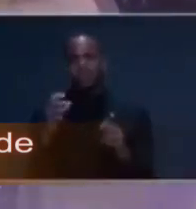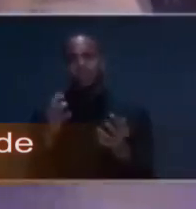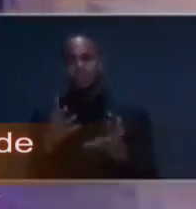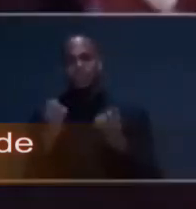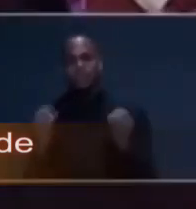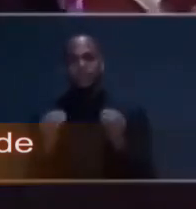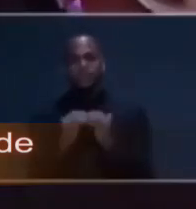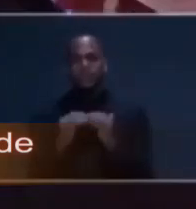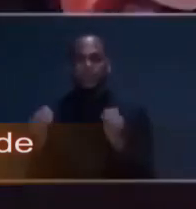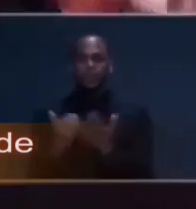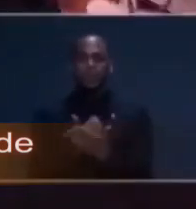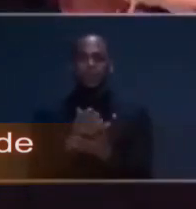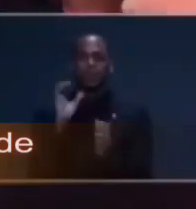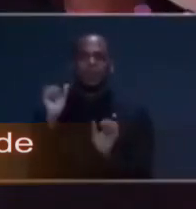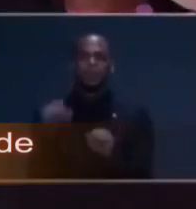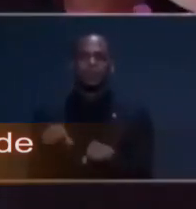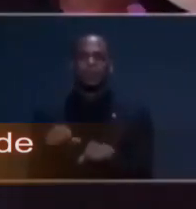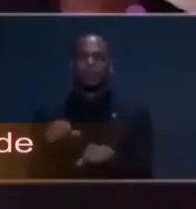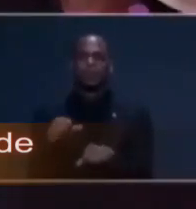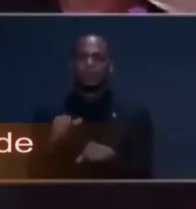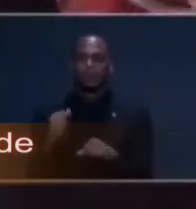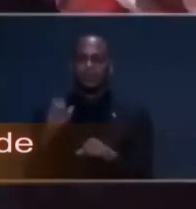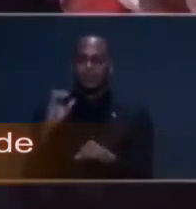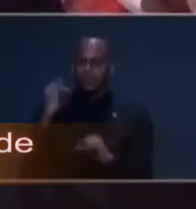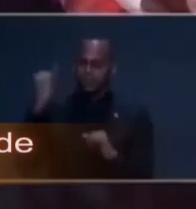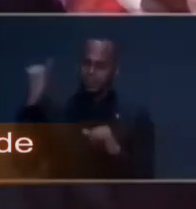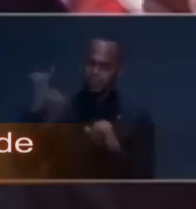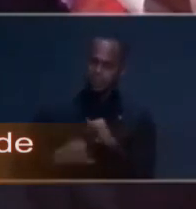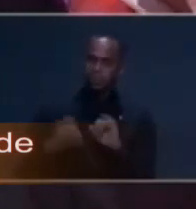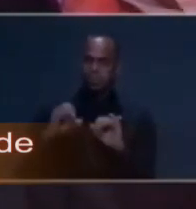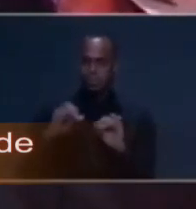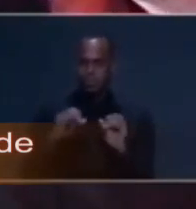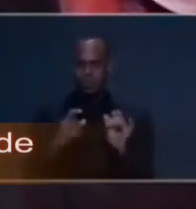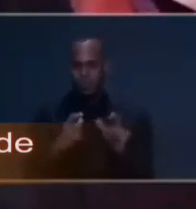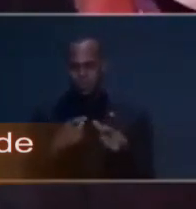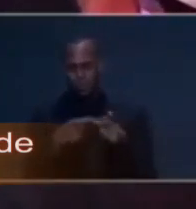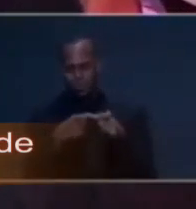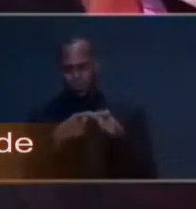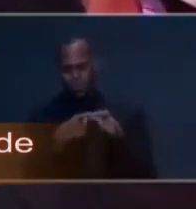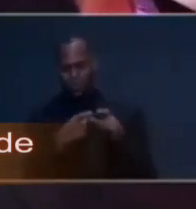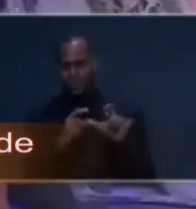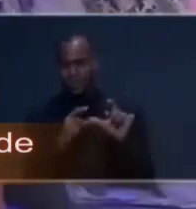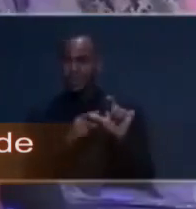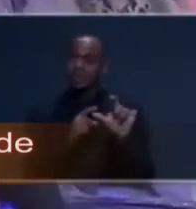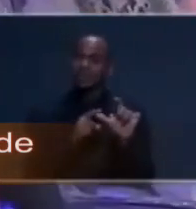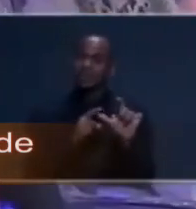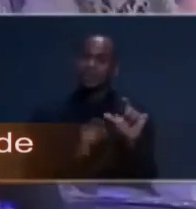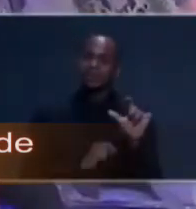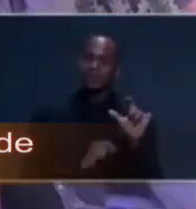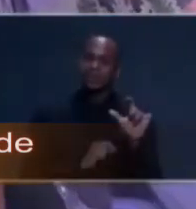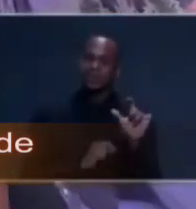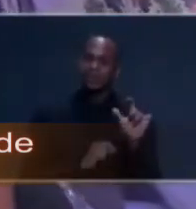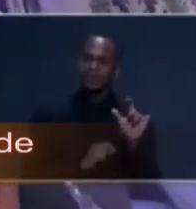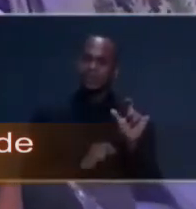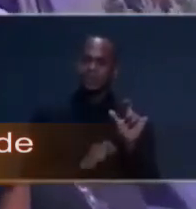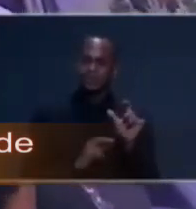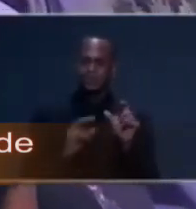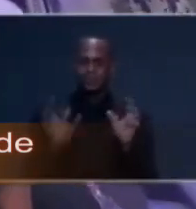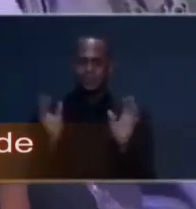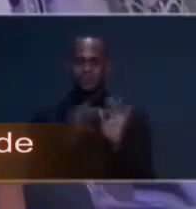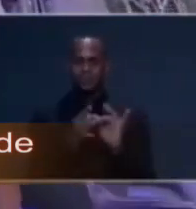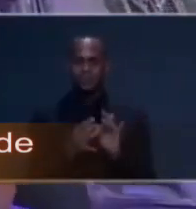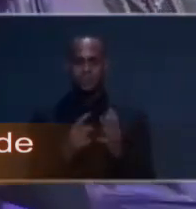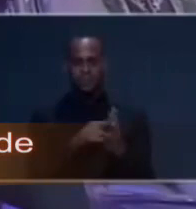tomaba la moneda bien en su función grandísimo no pasa que la gente a veces no ve la cosa completa y él